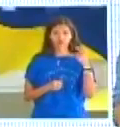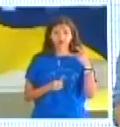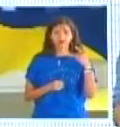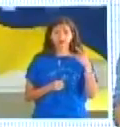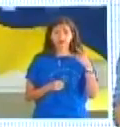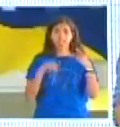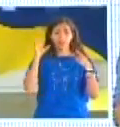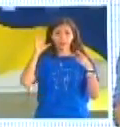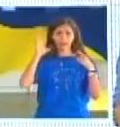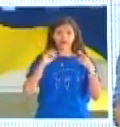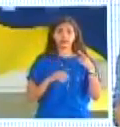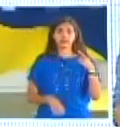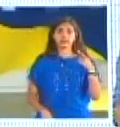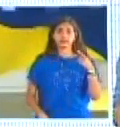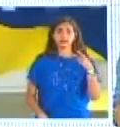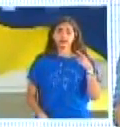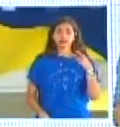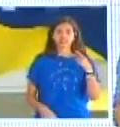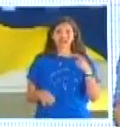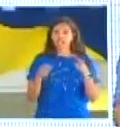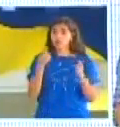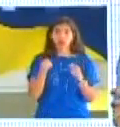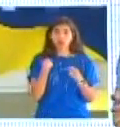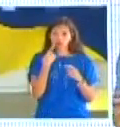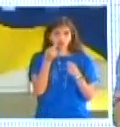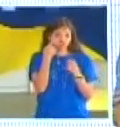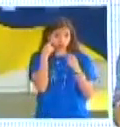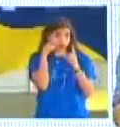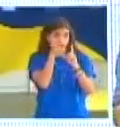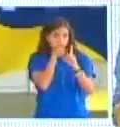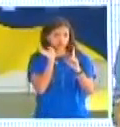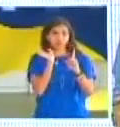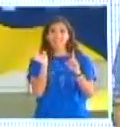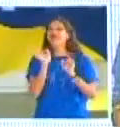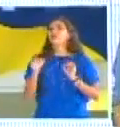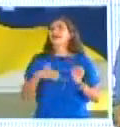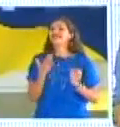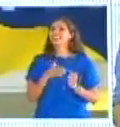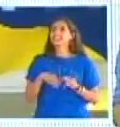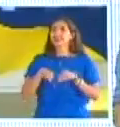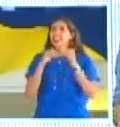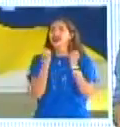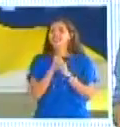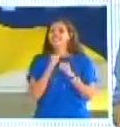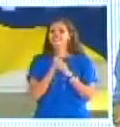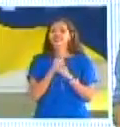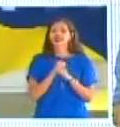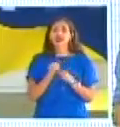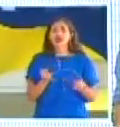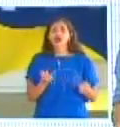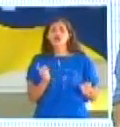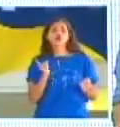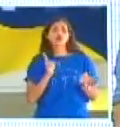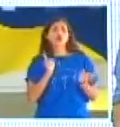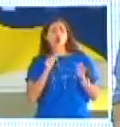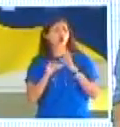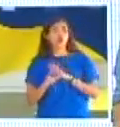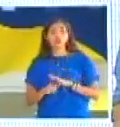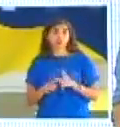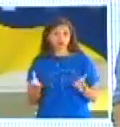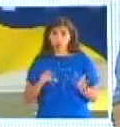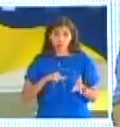de la patria. Son protagonistas. Nadie puede decir que la clase obrera no es la gran protagonista de la nueva historia.